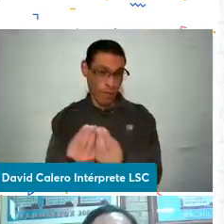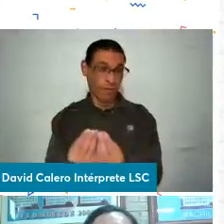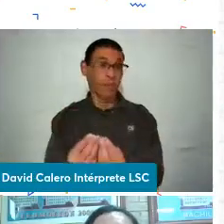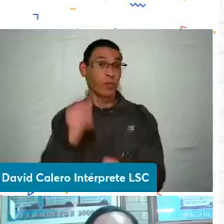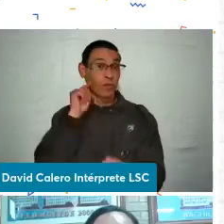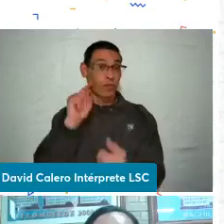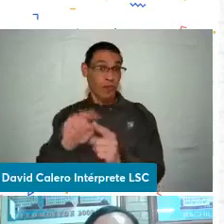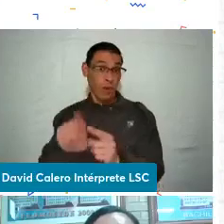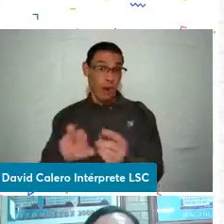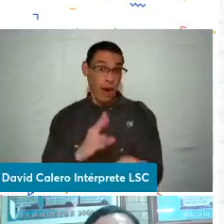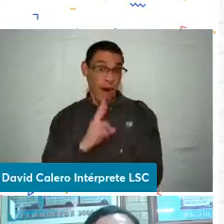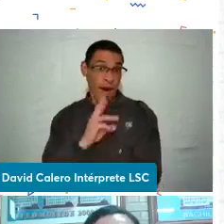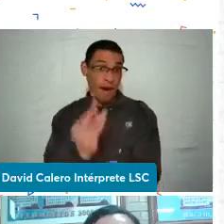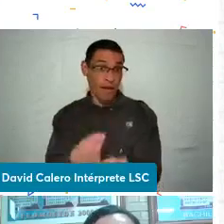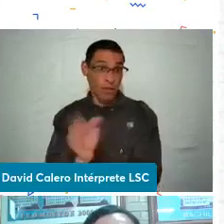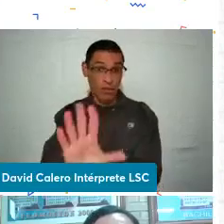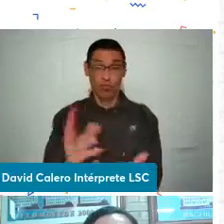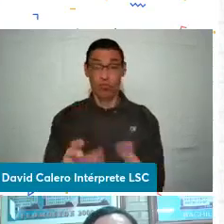¿no?